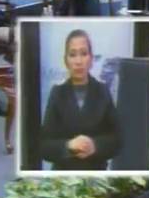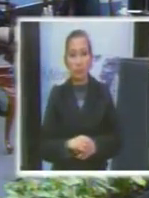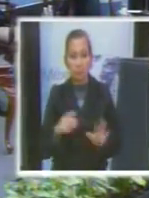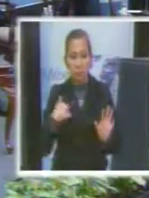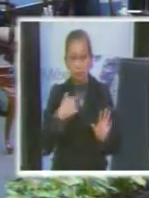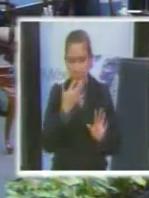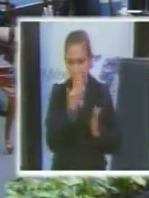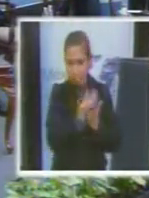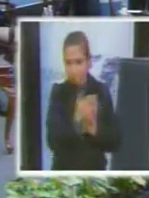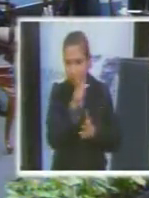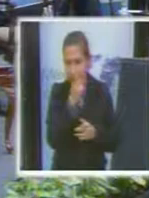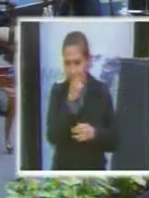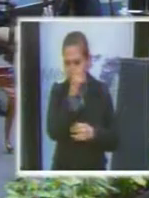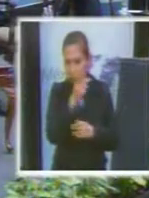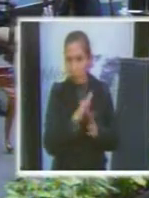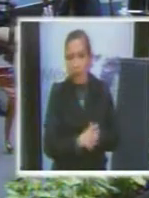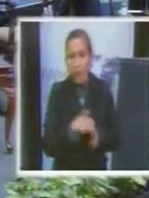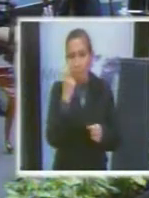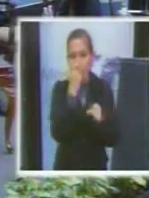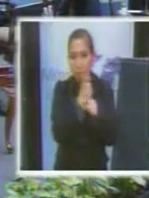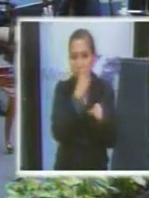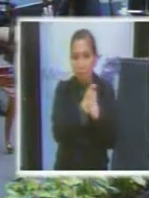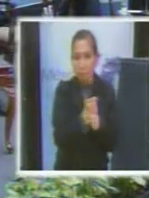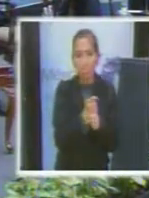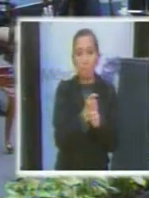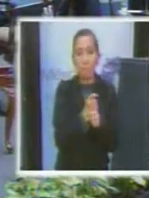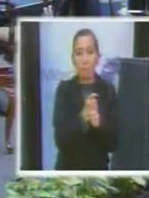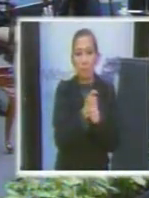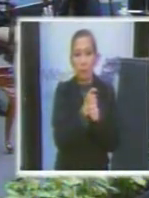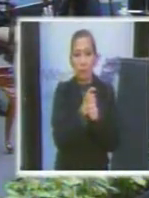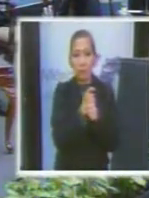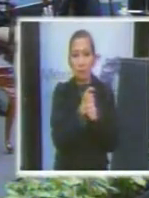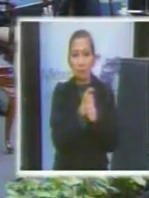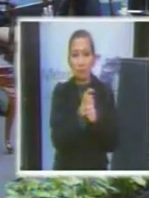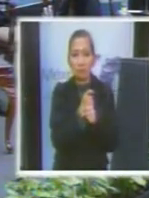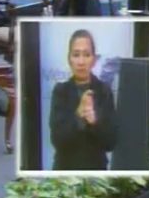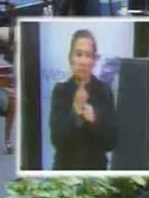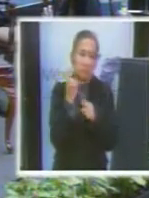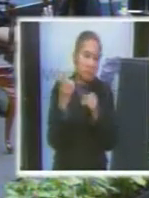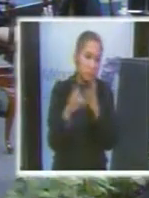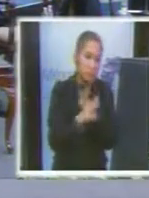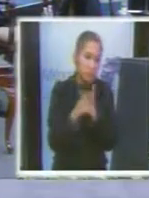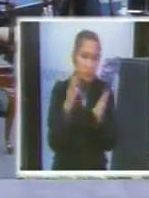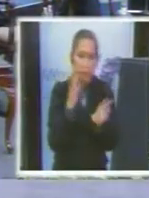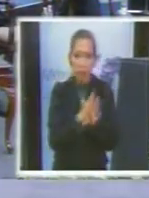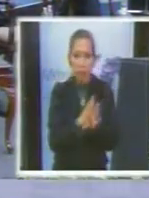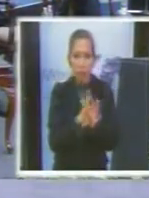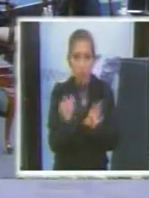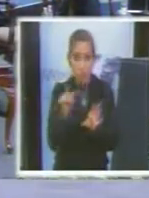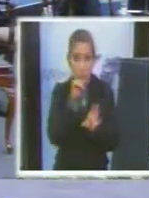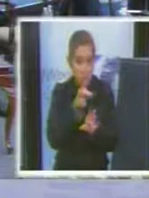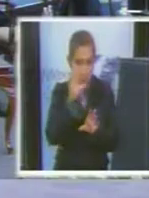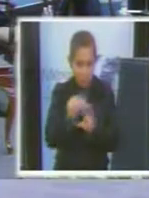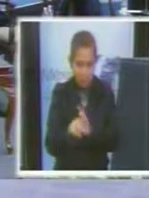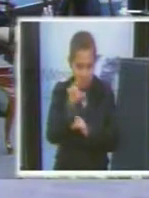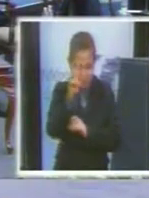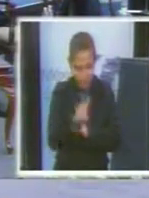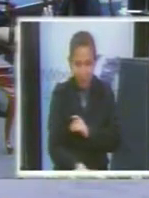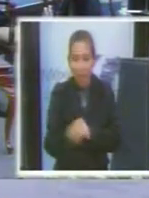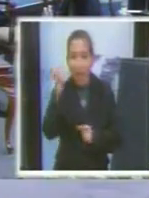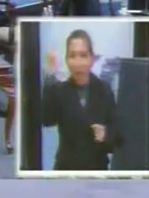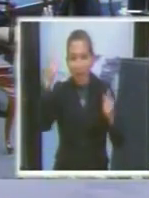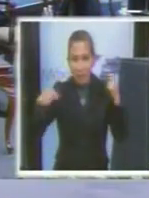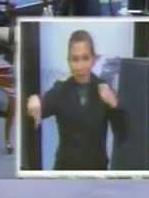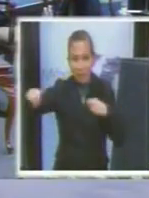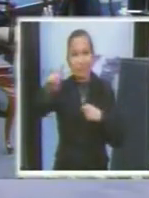Déjenme decirles, en primer lugar, algo que no me dejarán mentir algunos de